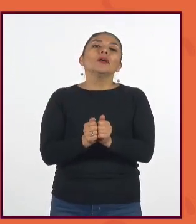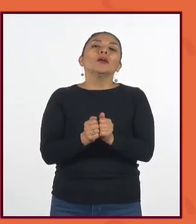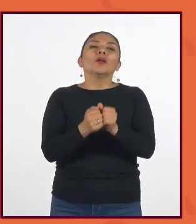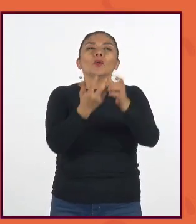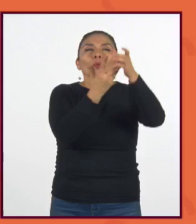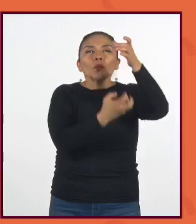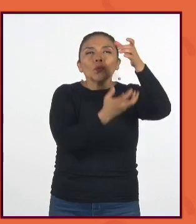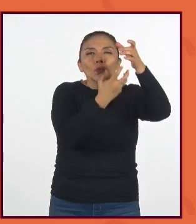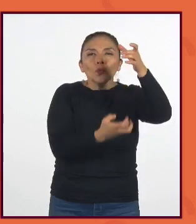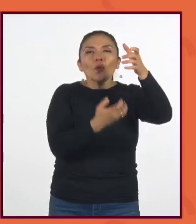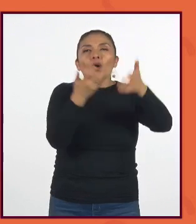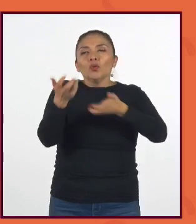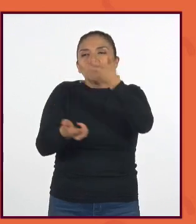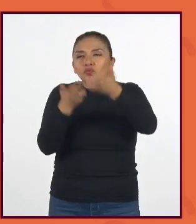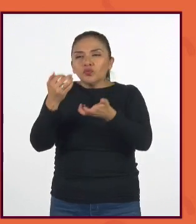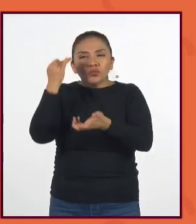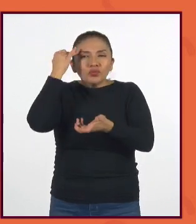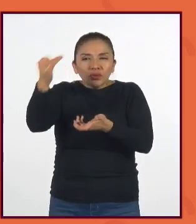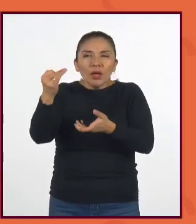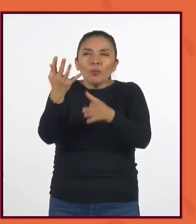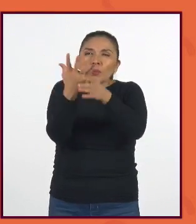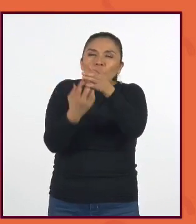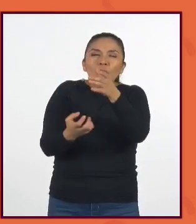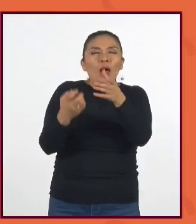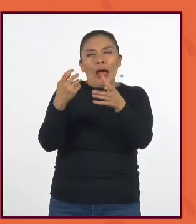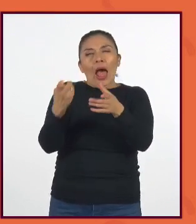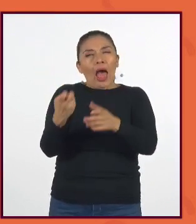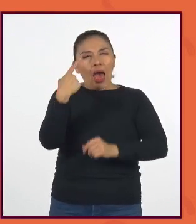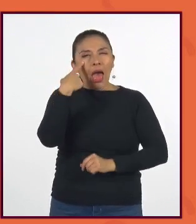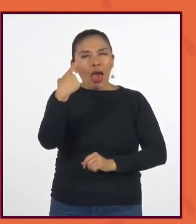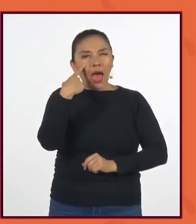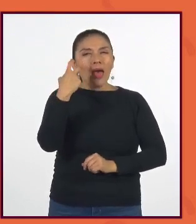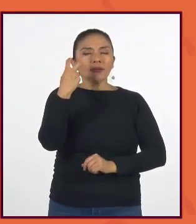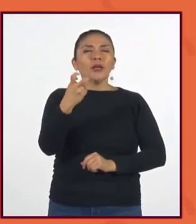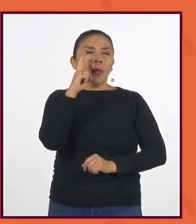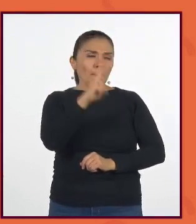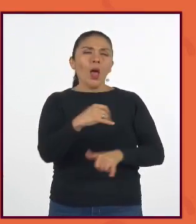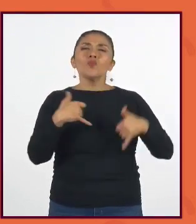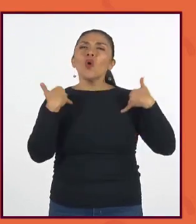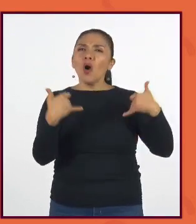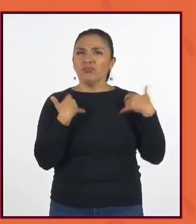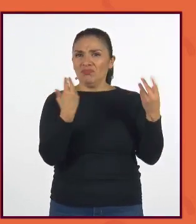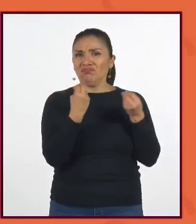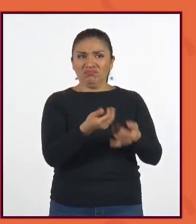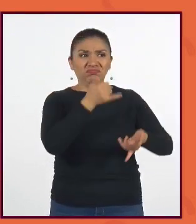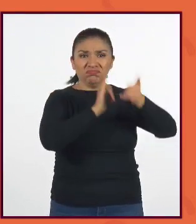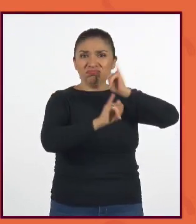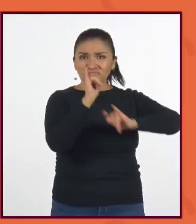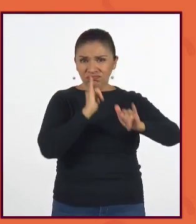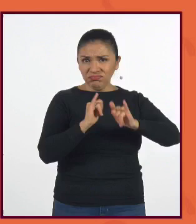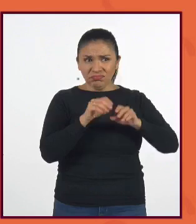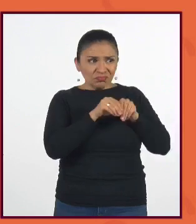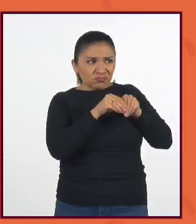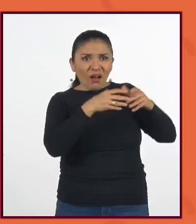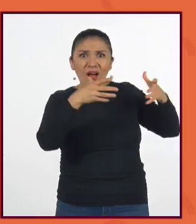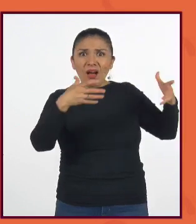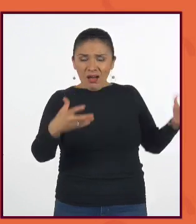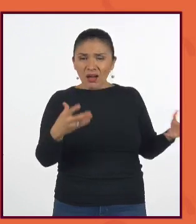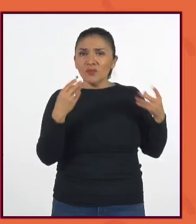destiladas. Es muy, muy frecuente que se inicie en la adolescencia. El consumo